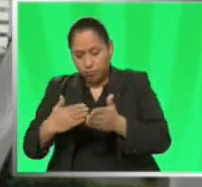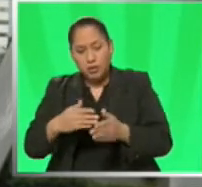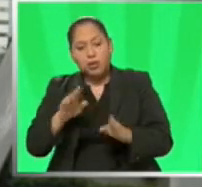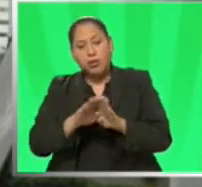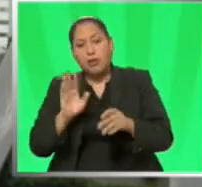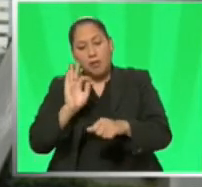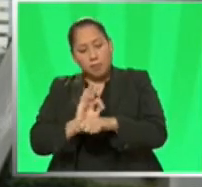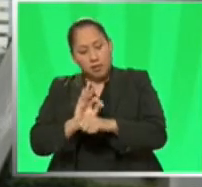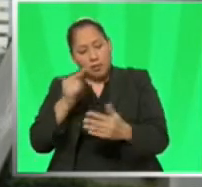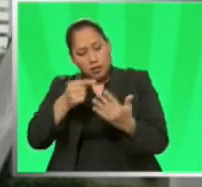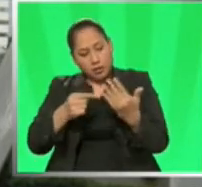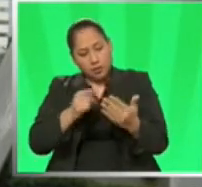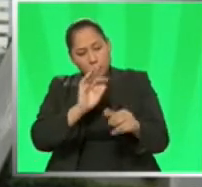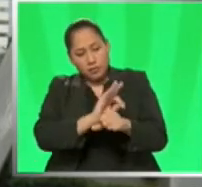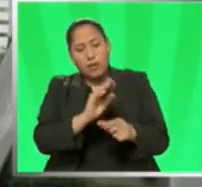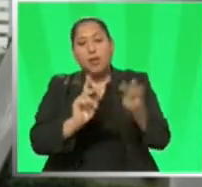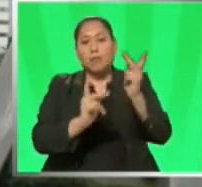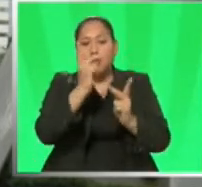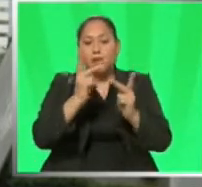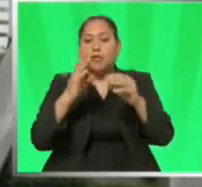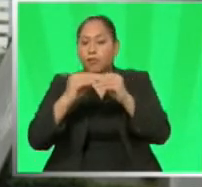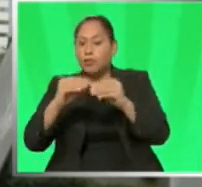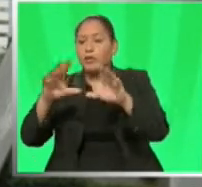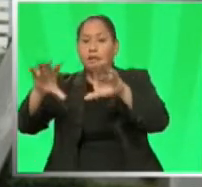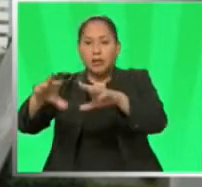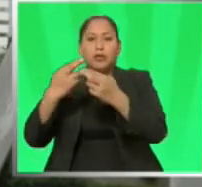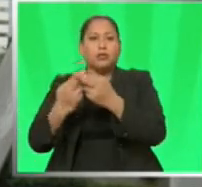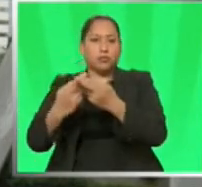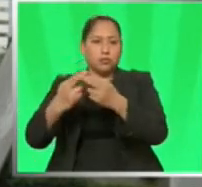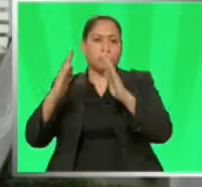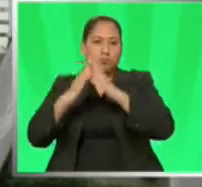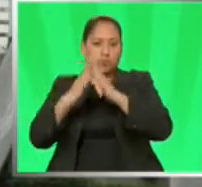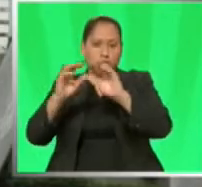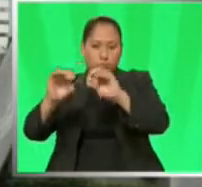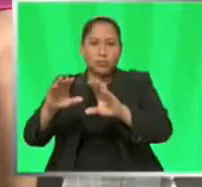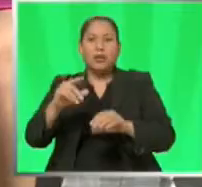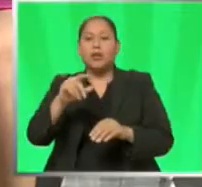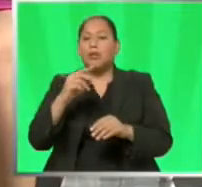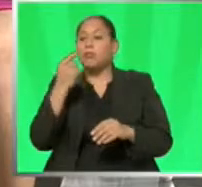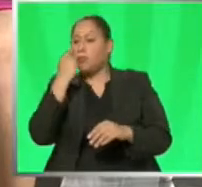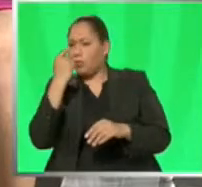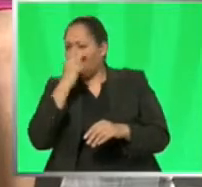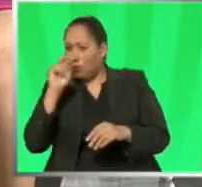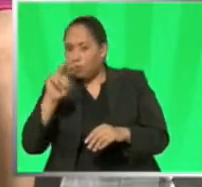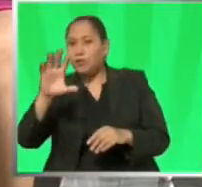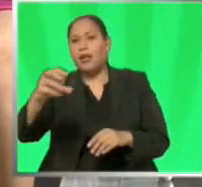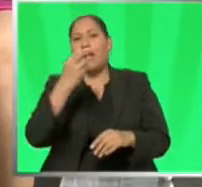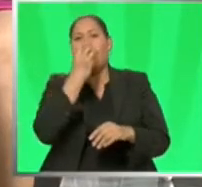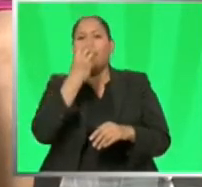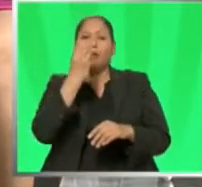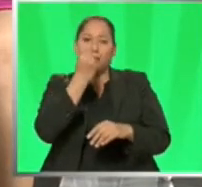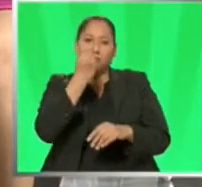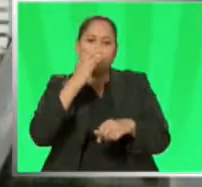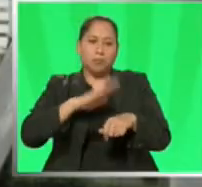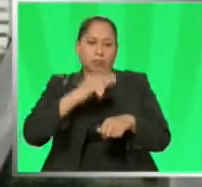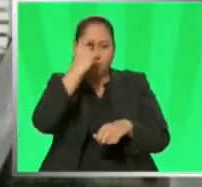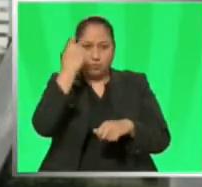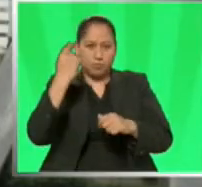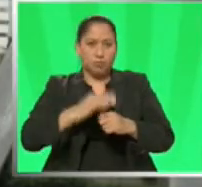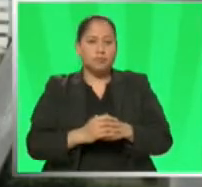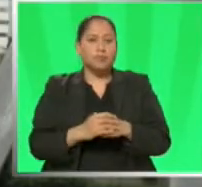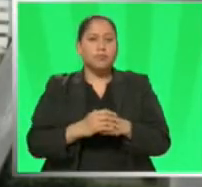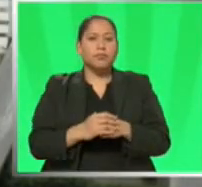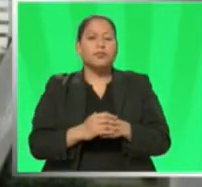verduras y frutas siempre disponibles en casa para que también, pues teniendo a la vista, es más fácil que se los